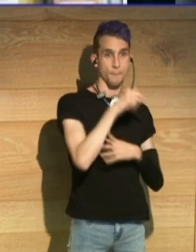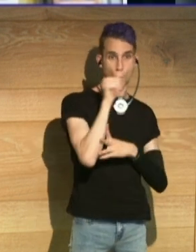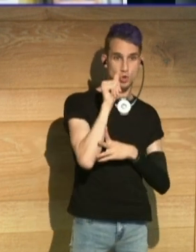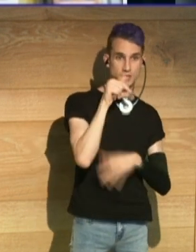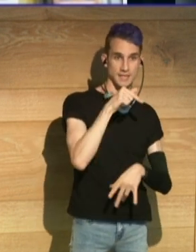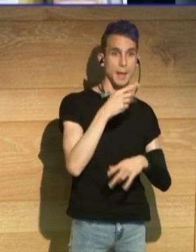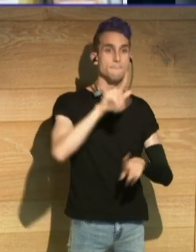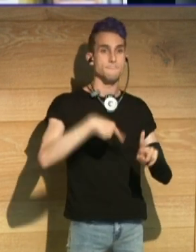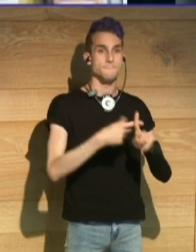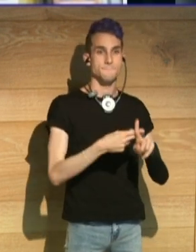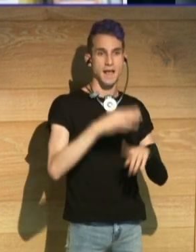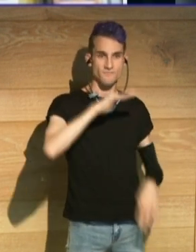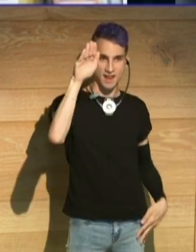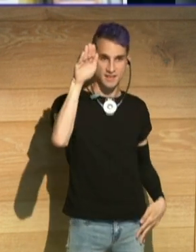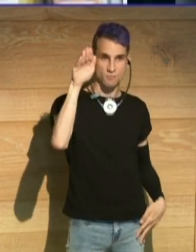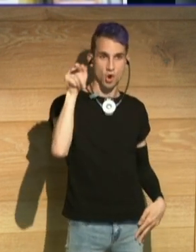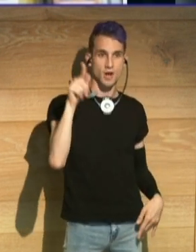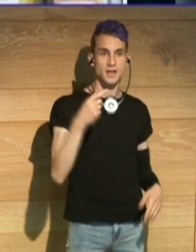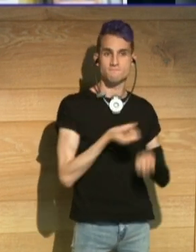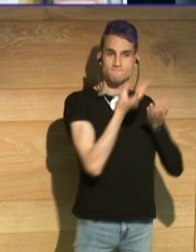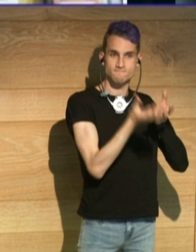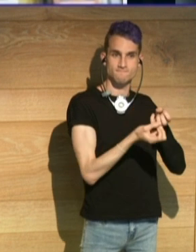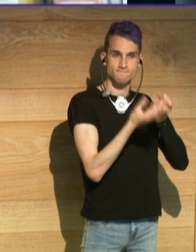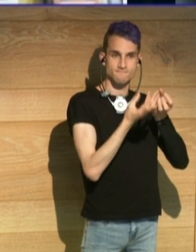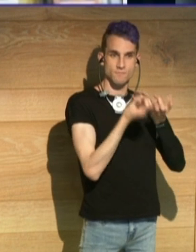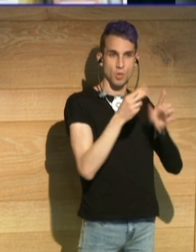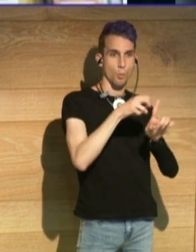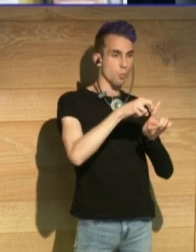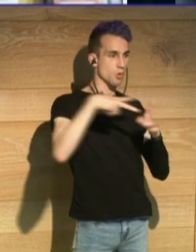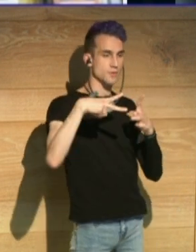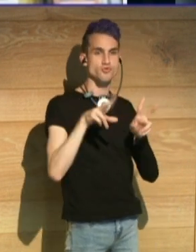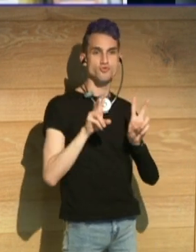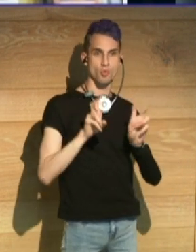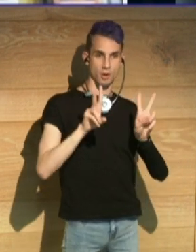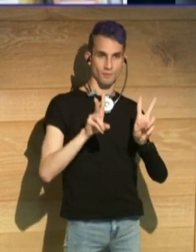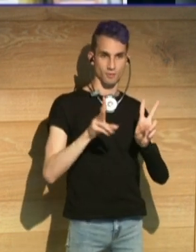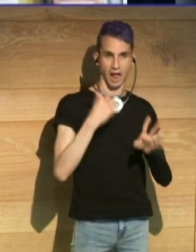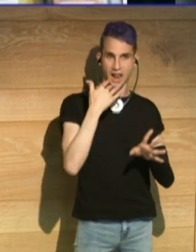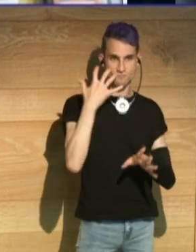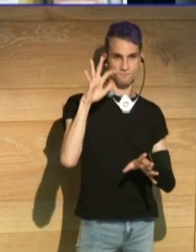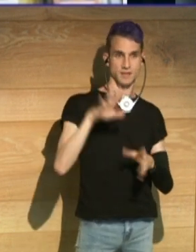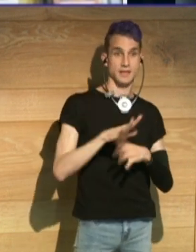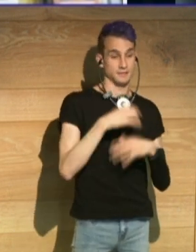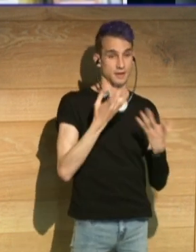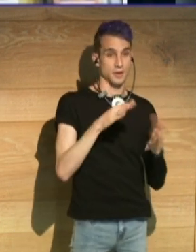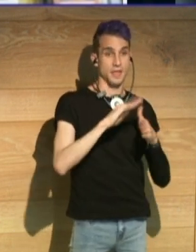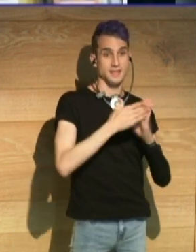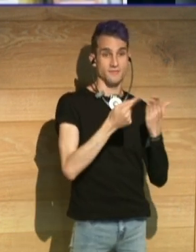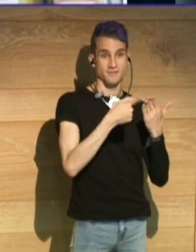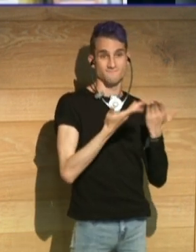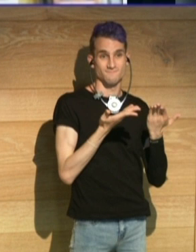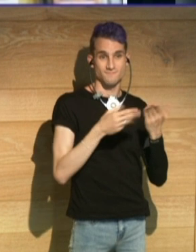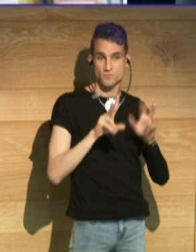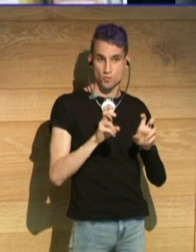el fascismo se relatan según una óptica nueva, una manera nueva, totalmente inaudita, y por lo tanto esta novedad